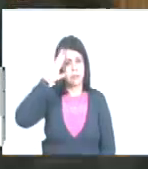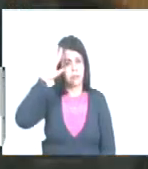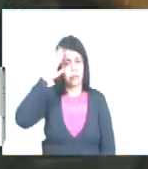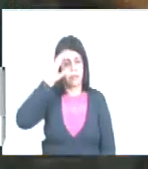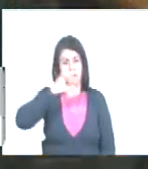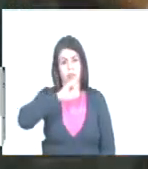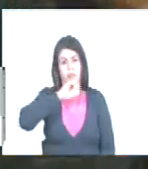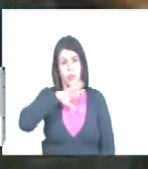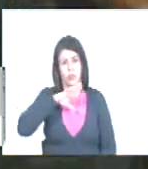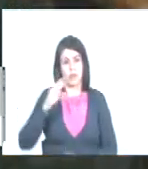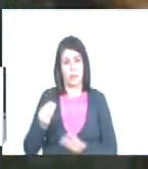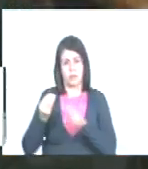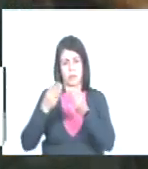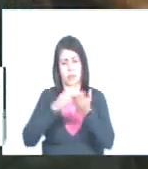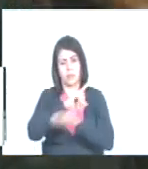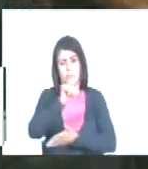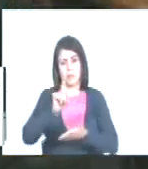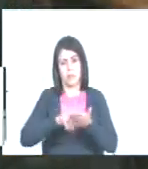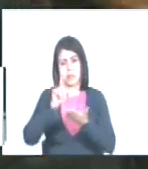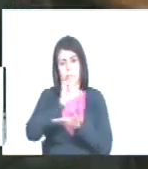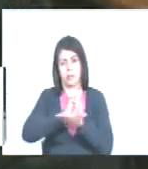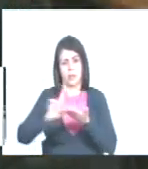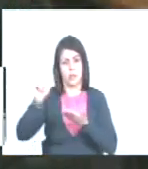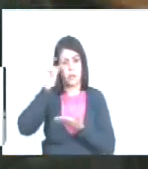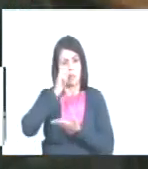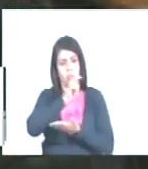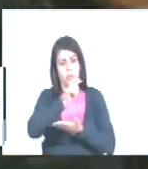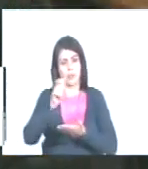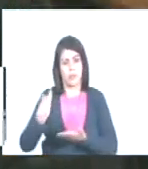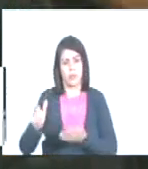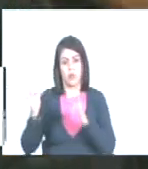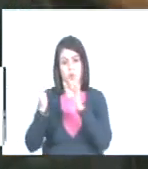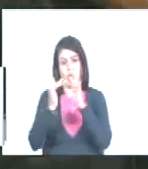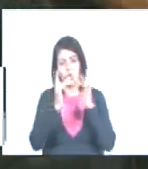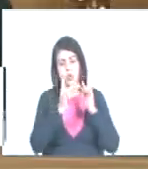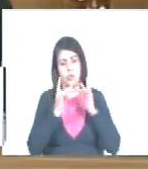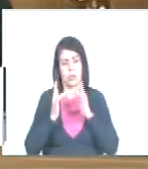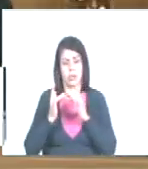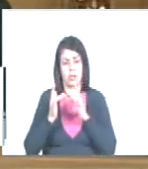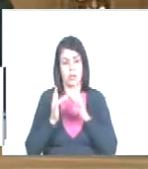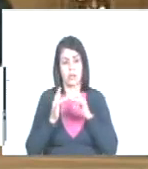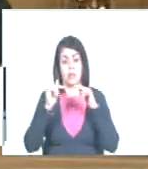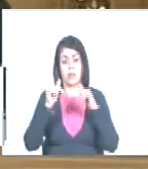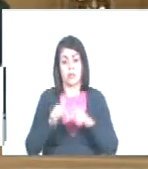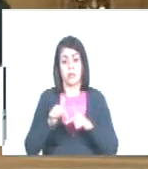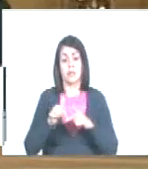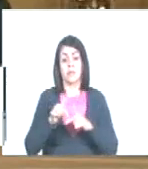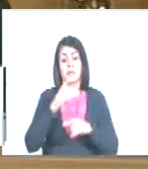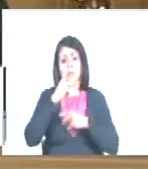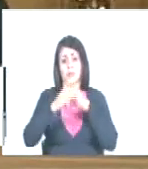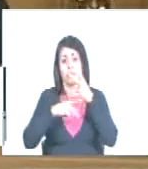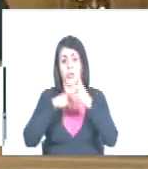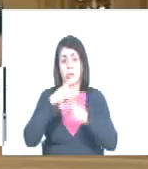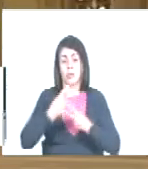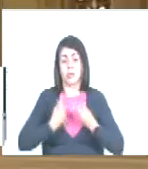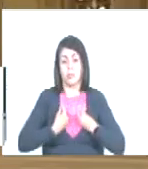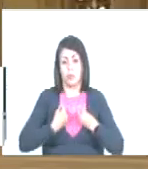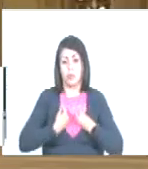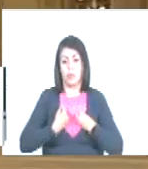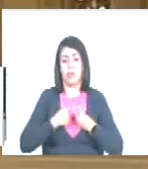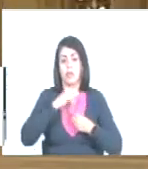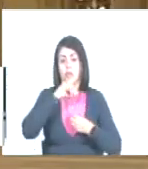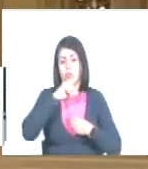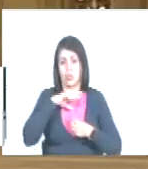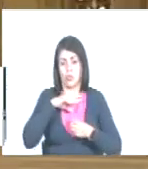histórico de entrega total de lealtad al pueblo, en conexión con esta comunidad política viva y vigente de